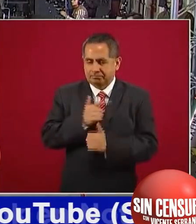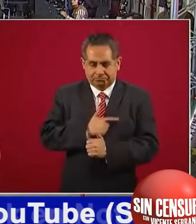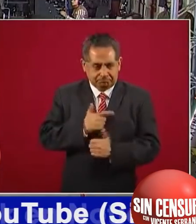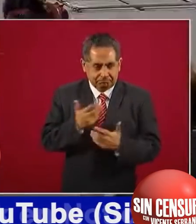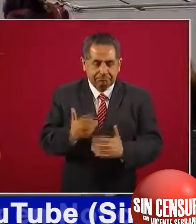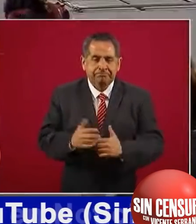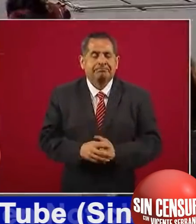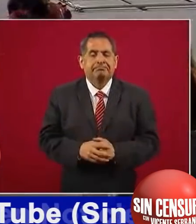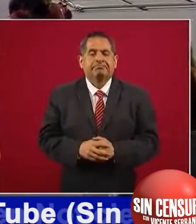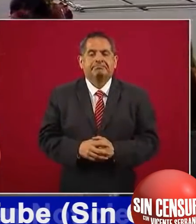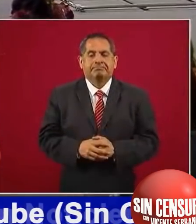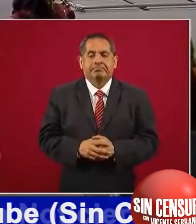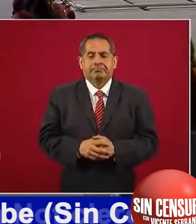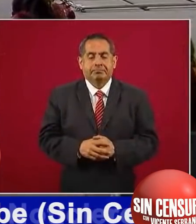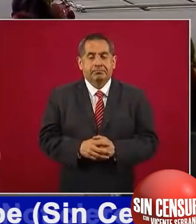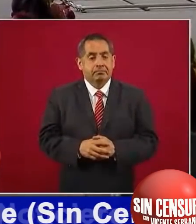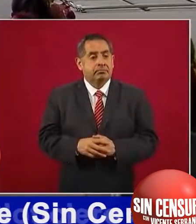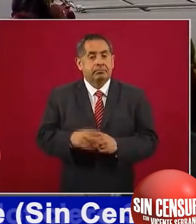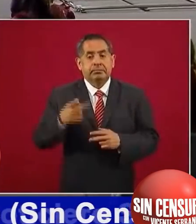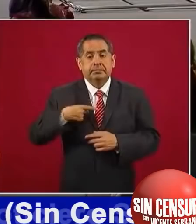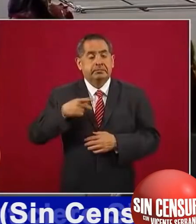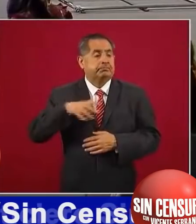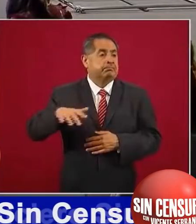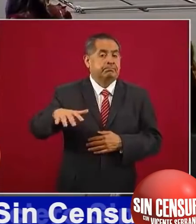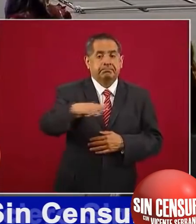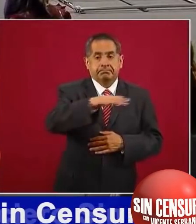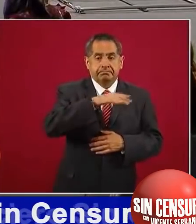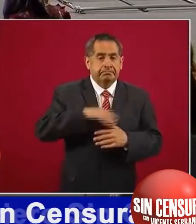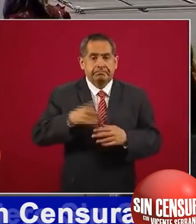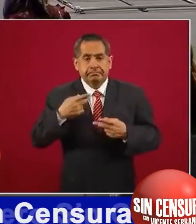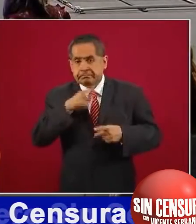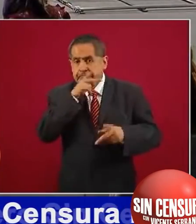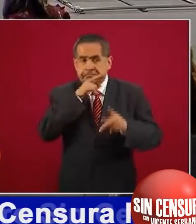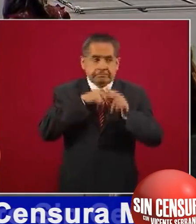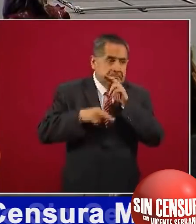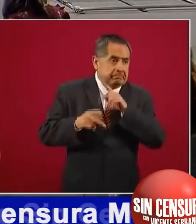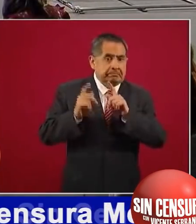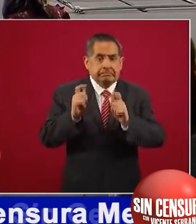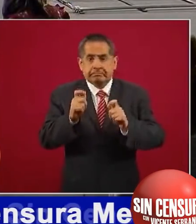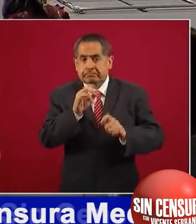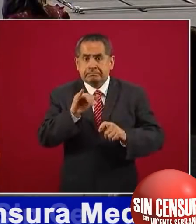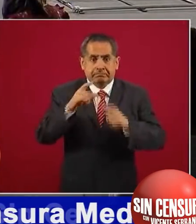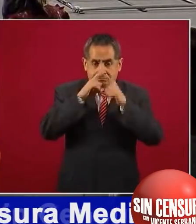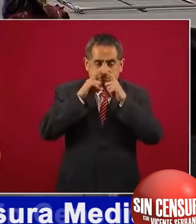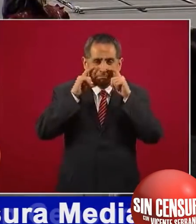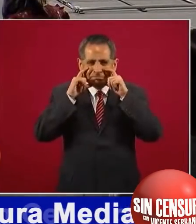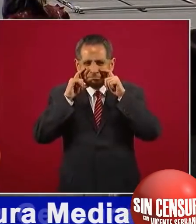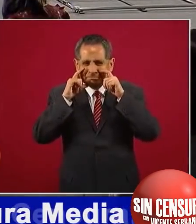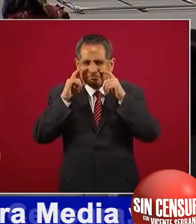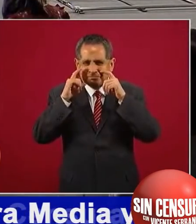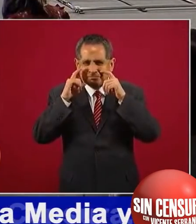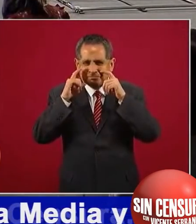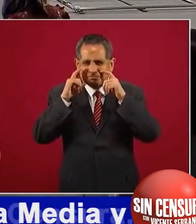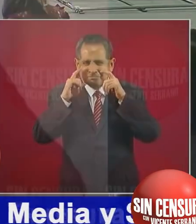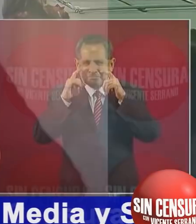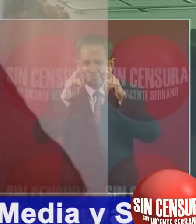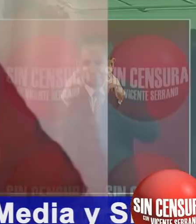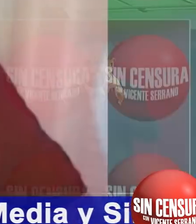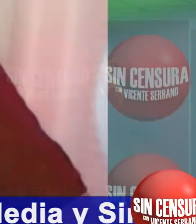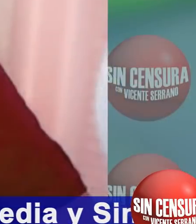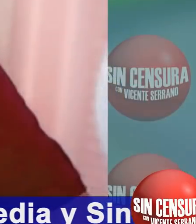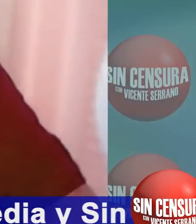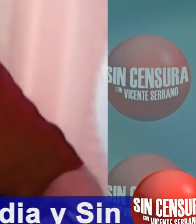ha inquietado algunos segmentos de la población déjelo, sobre este tema del cubrebocas. Lo vamos a seguir obviamente platicando.